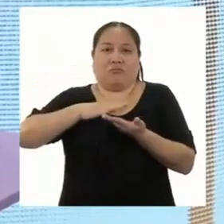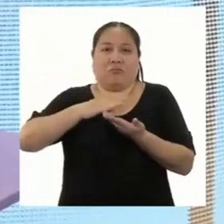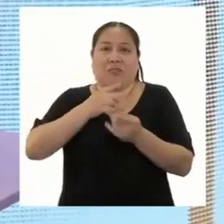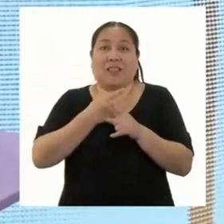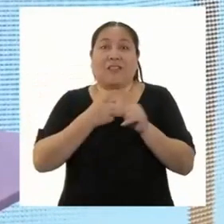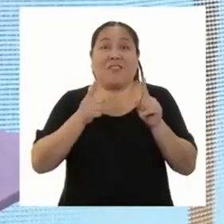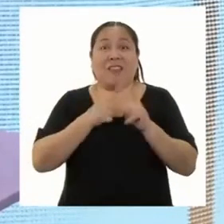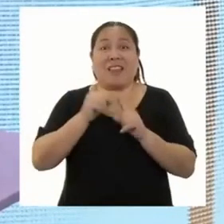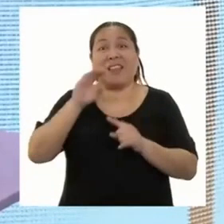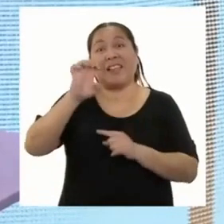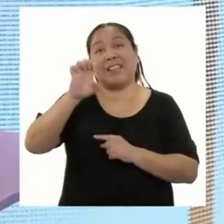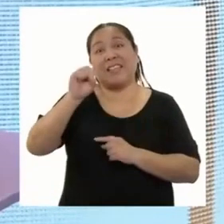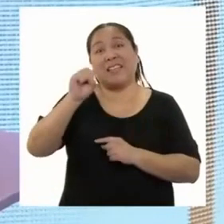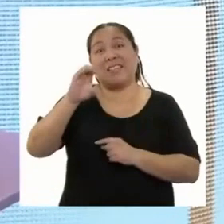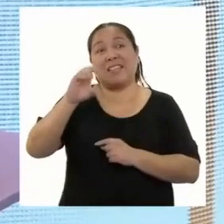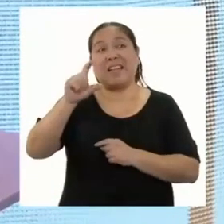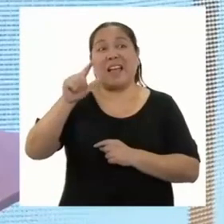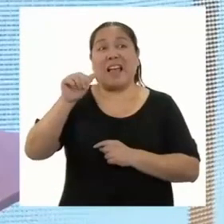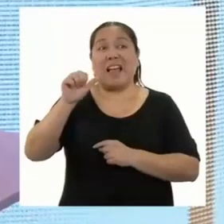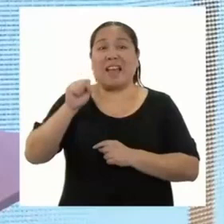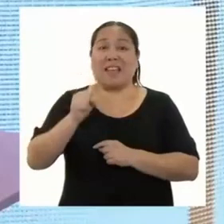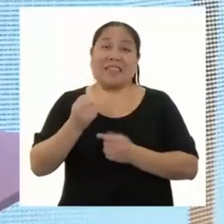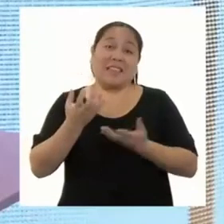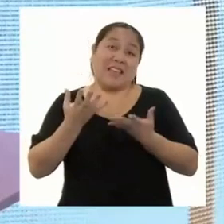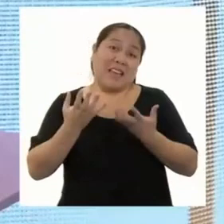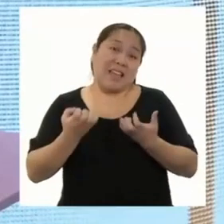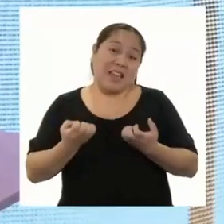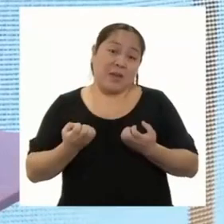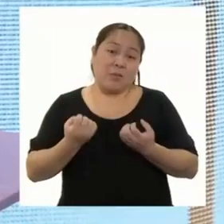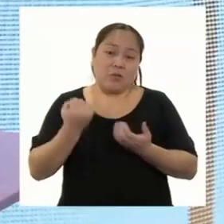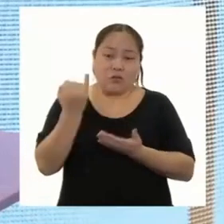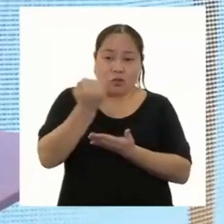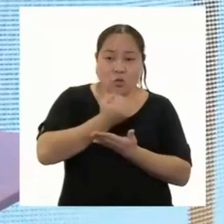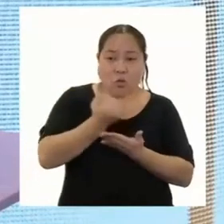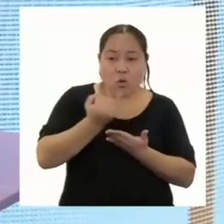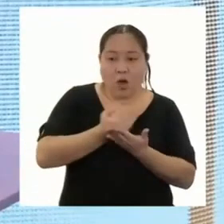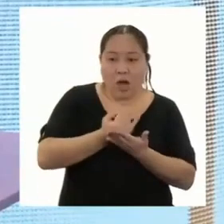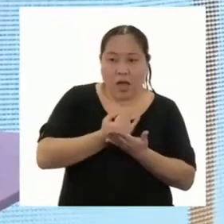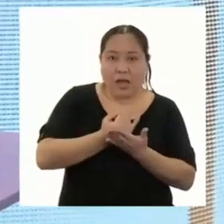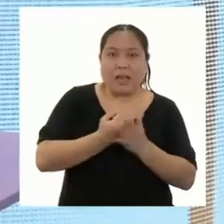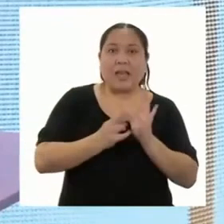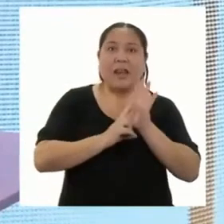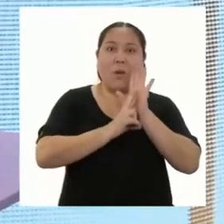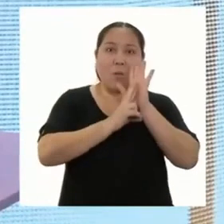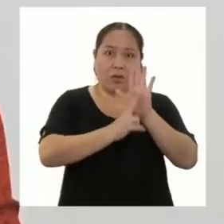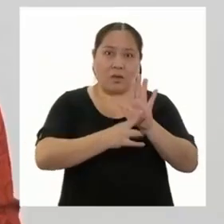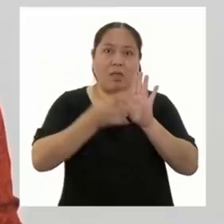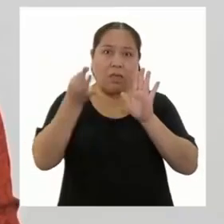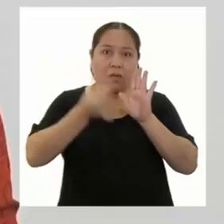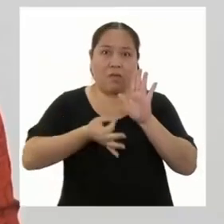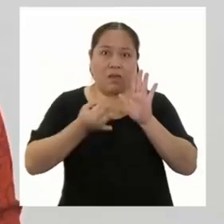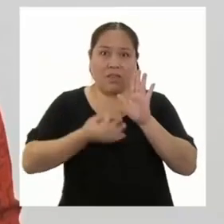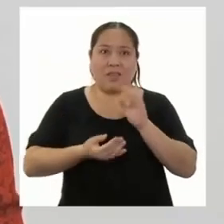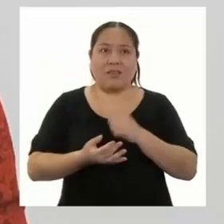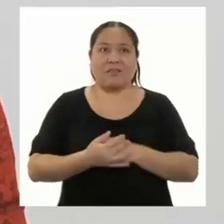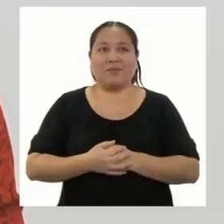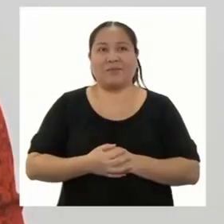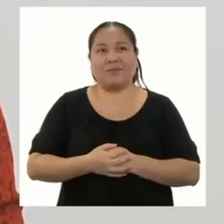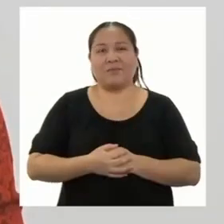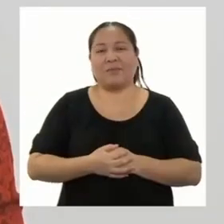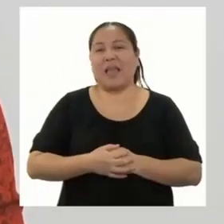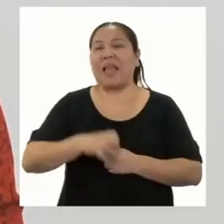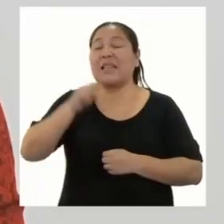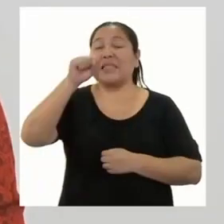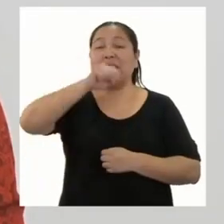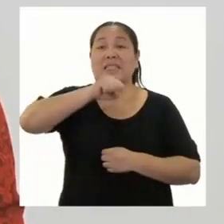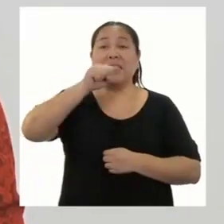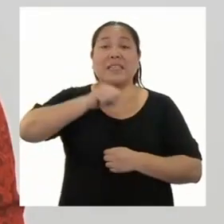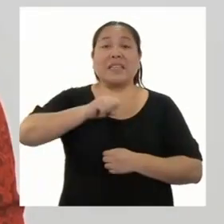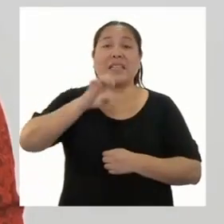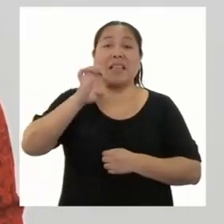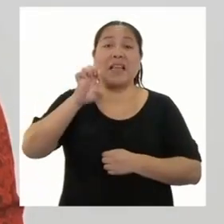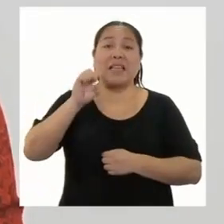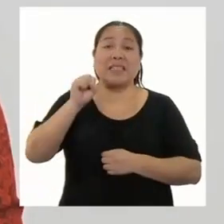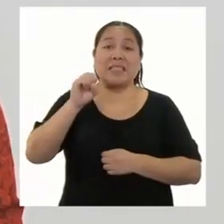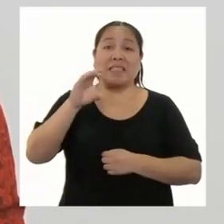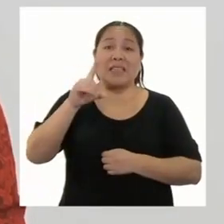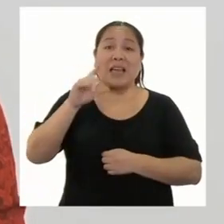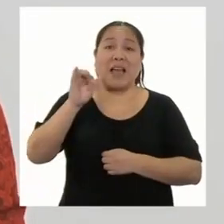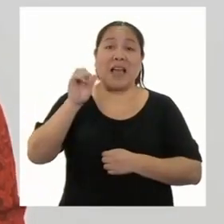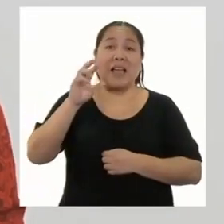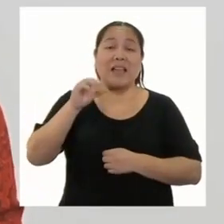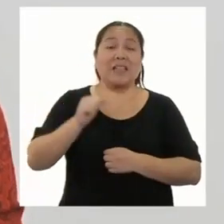escalas si queremos realizar un dibujo que represente la realidad que nos rodea. Sí, las escalas para ellos son